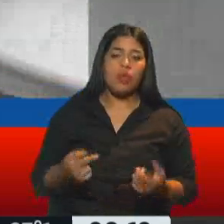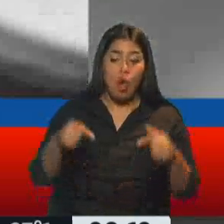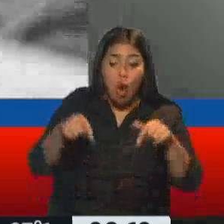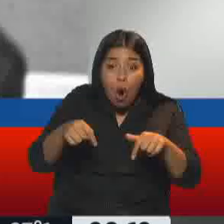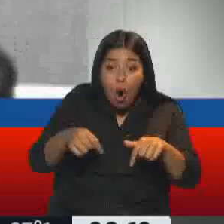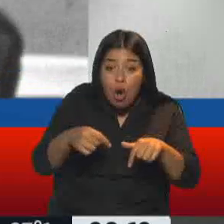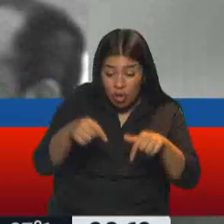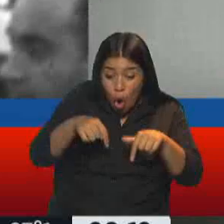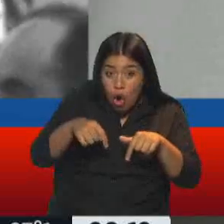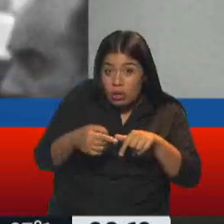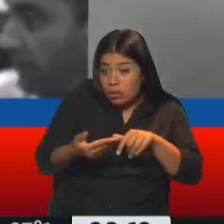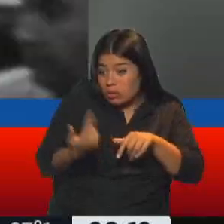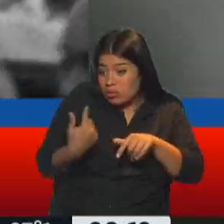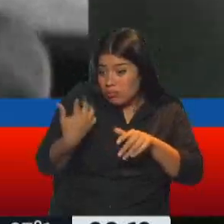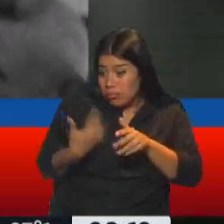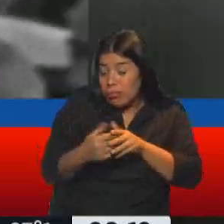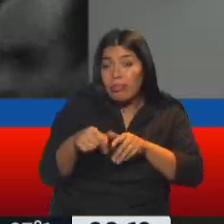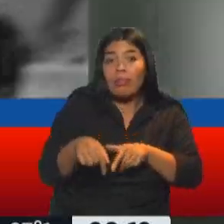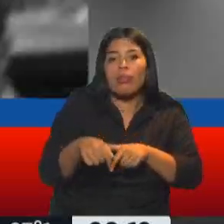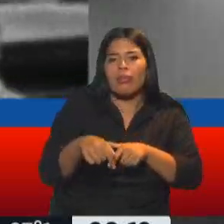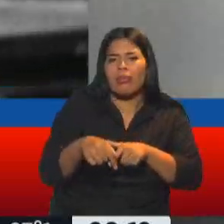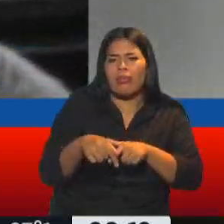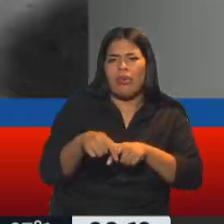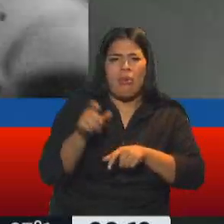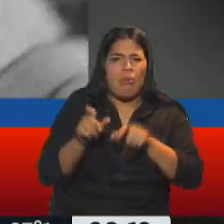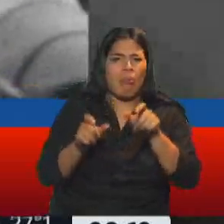sentimos, lo que vivimos cercano,